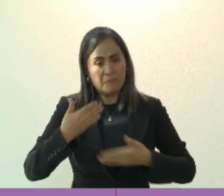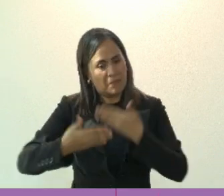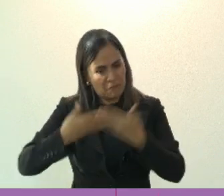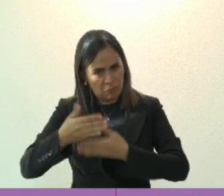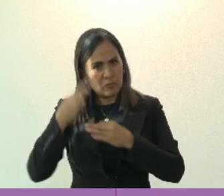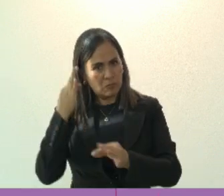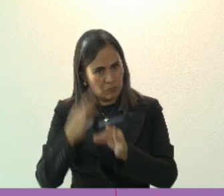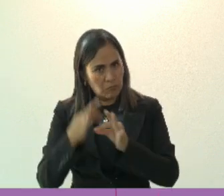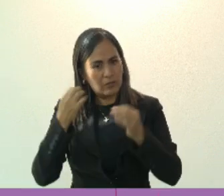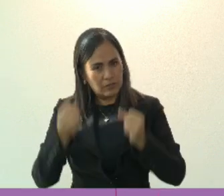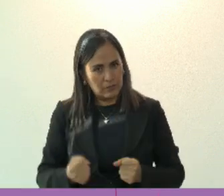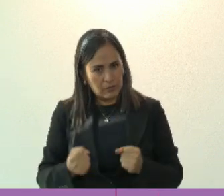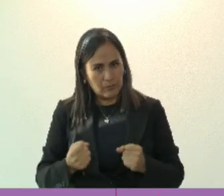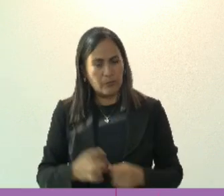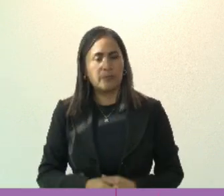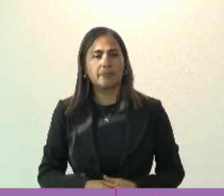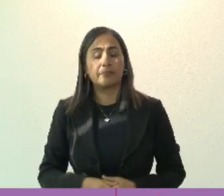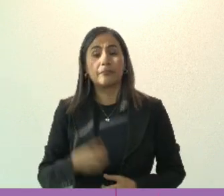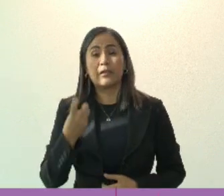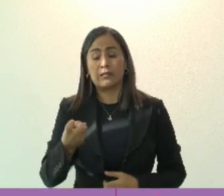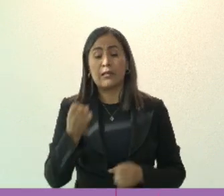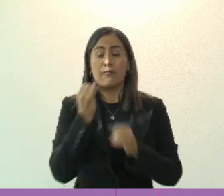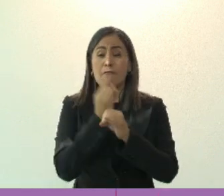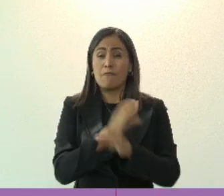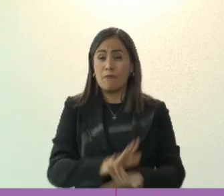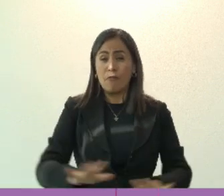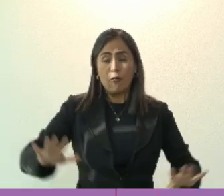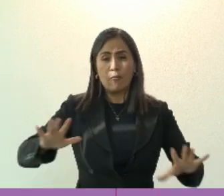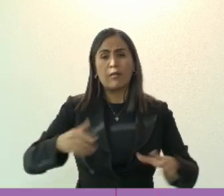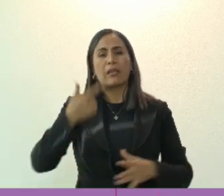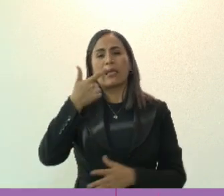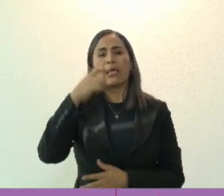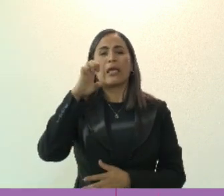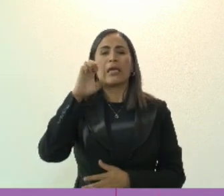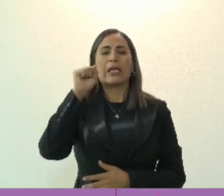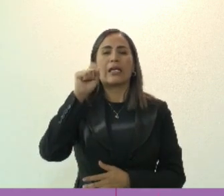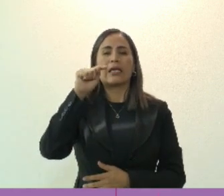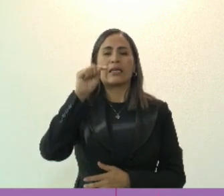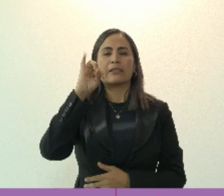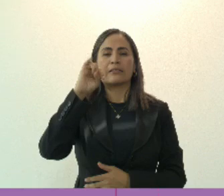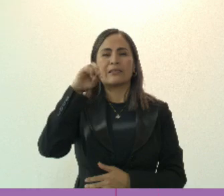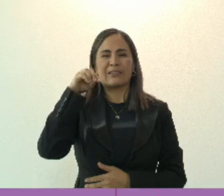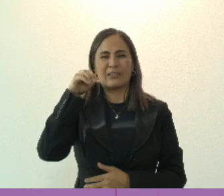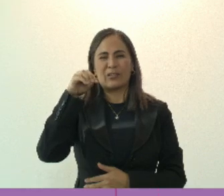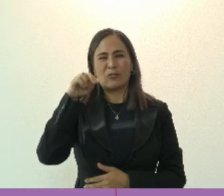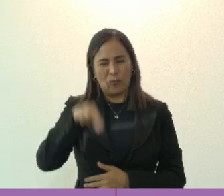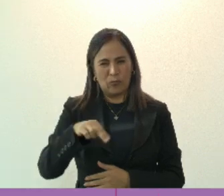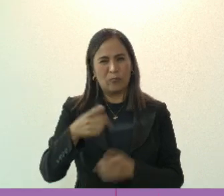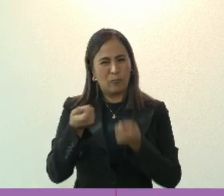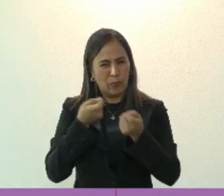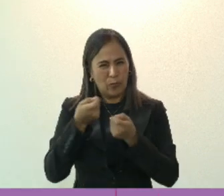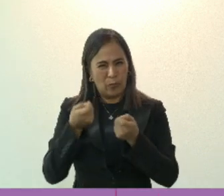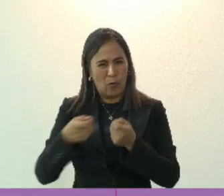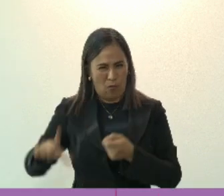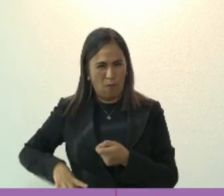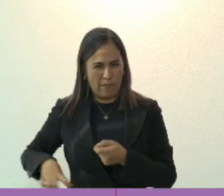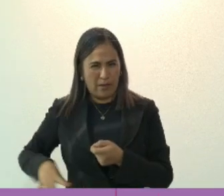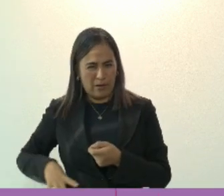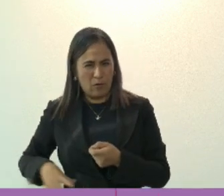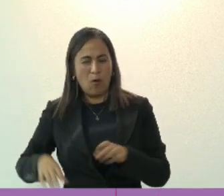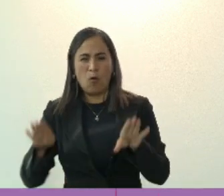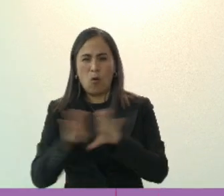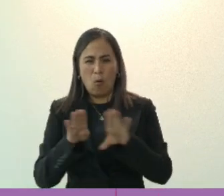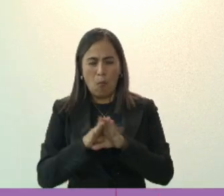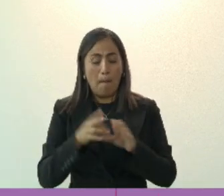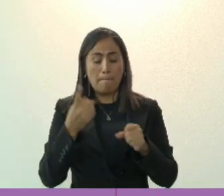Entonces, ese informe de gestión gubernamental, ¿cómo lo vamos a soportar? ¿Cómo lo vamos a soportar? Primero con un